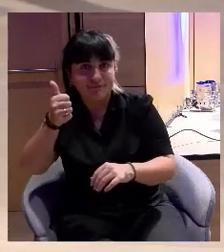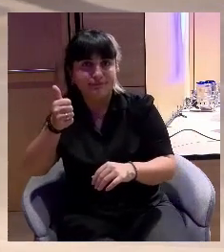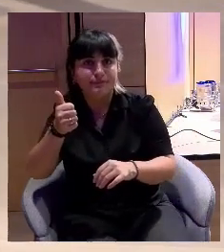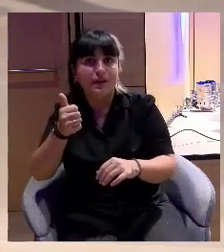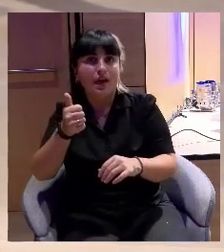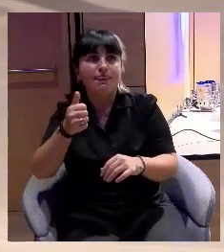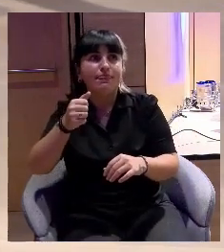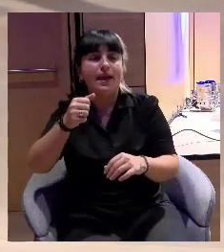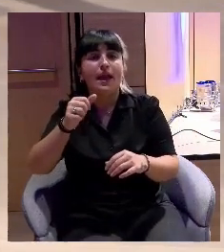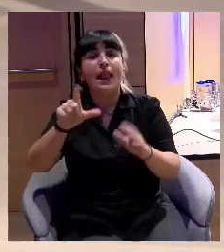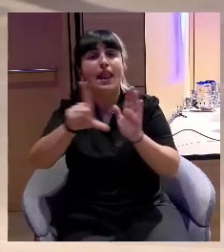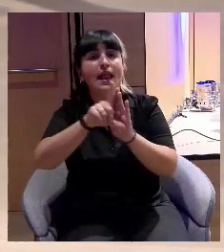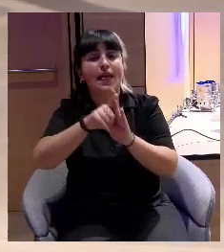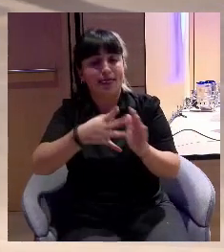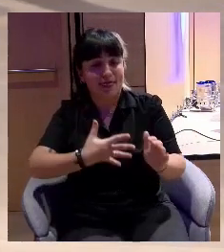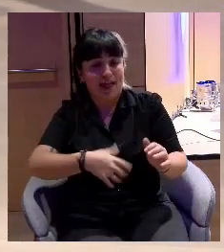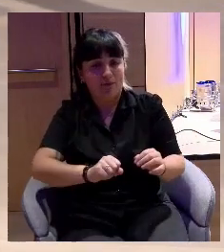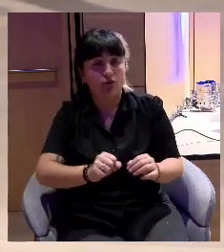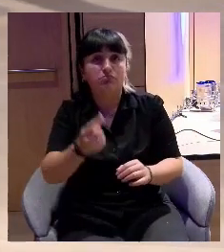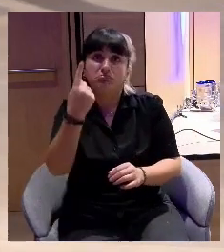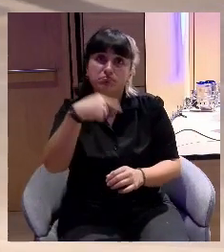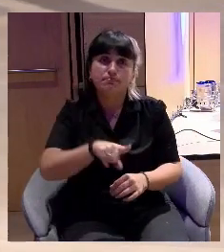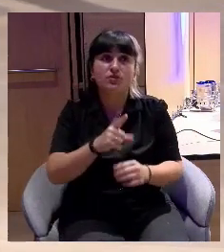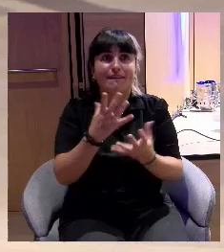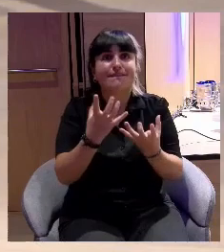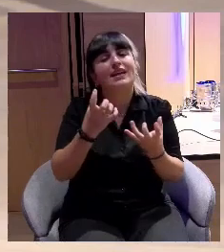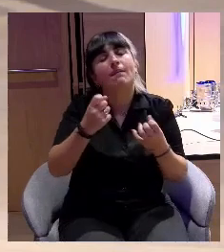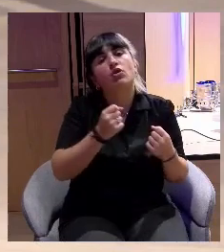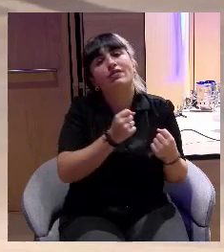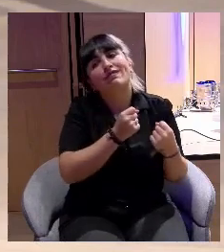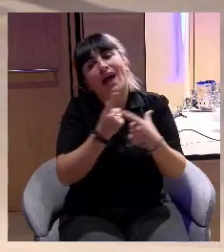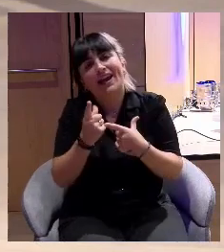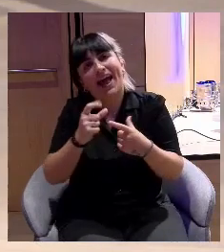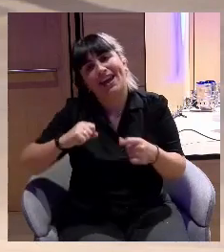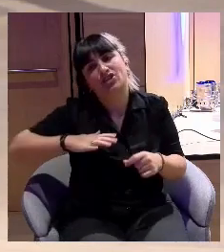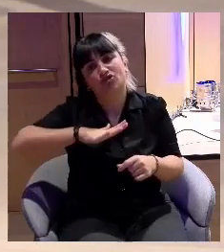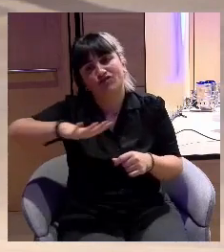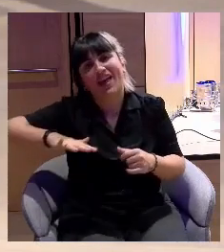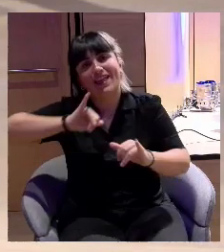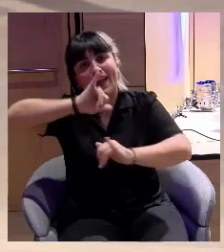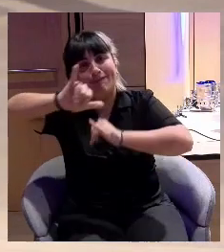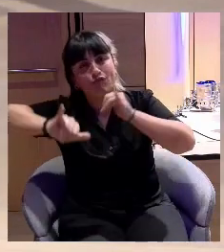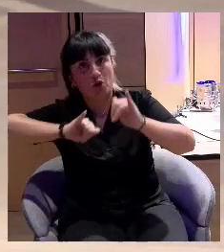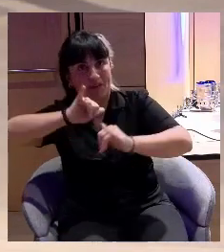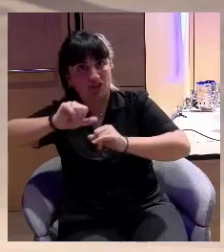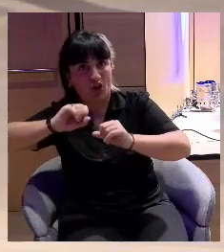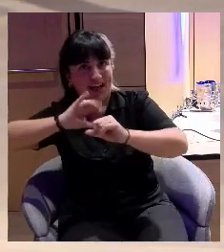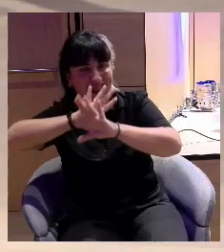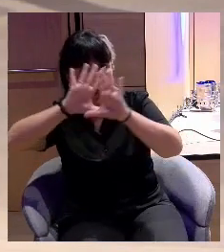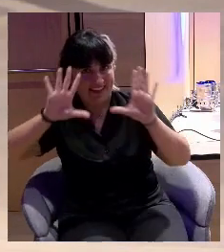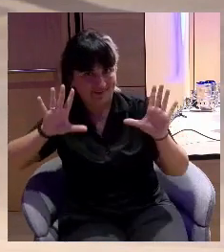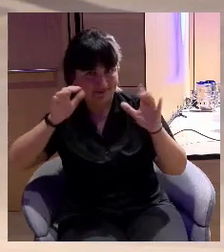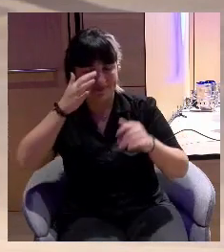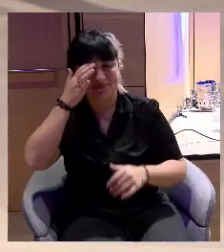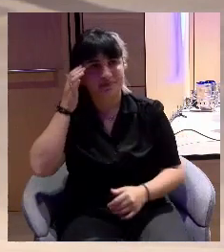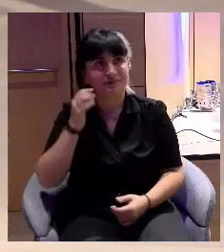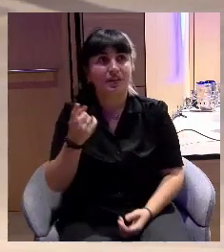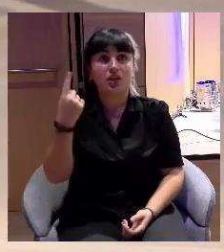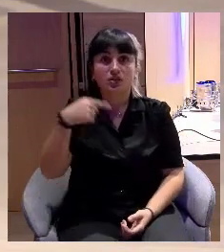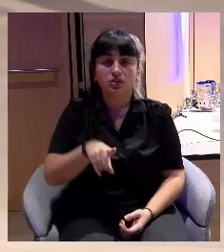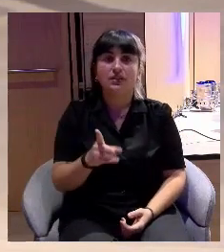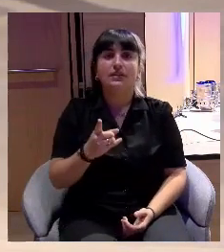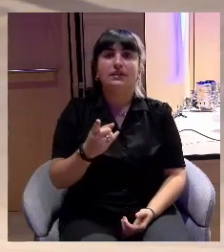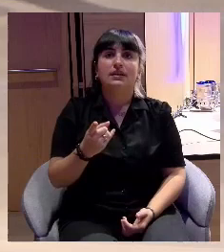diversidades, pero muy conectadas con el tema de género, y obviamente el aborto legal era una de las principales luchas. Entonces lo abrimos a